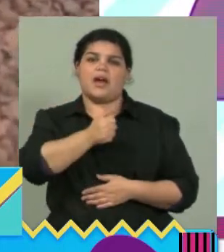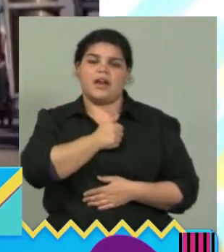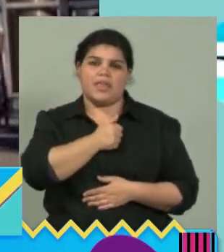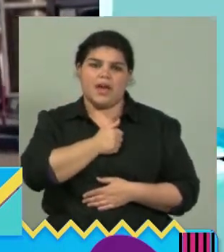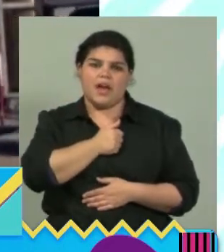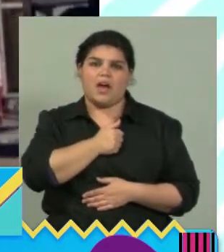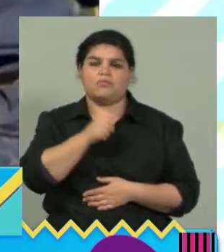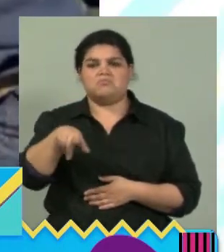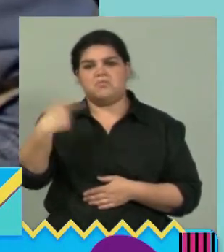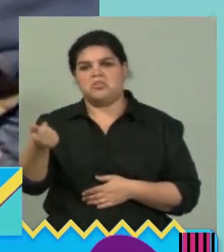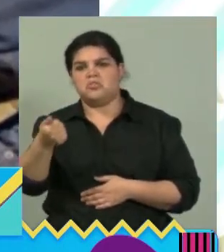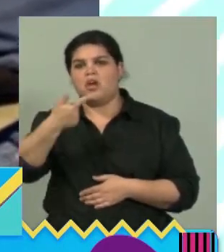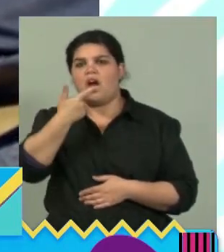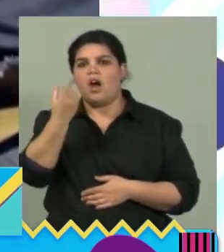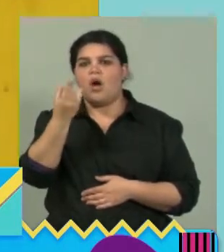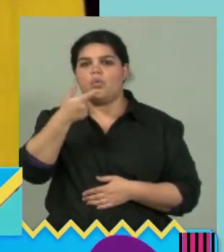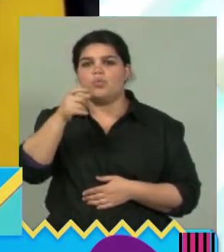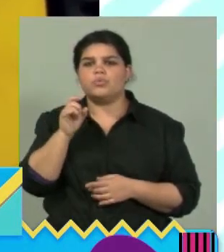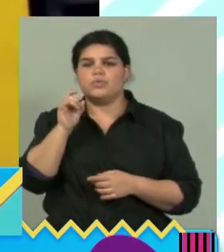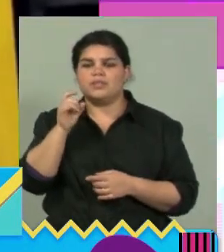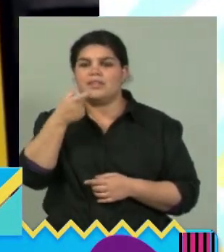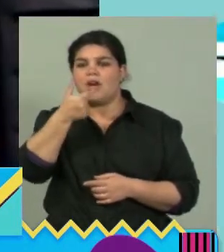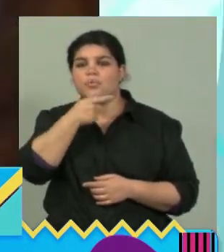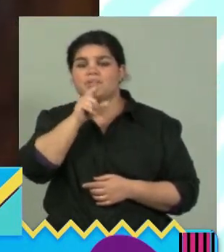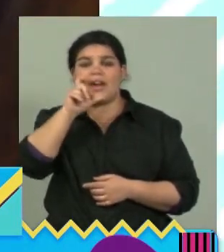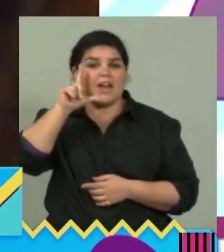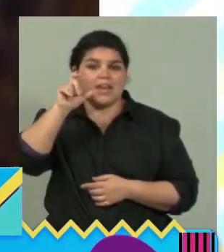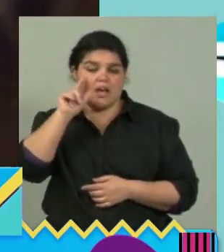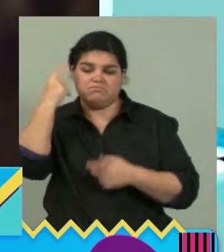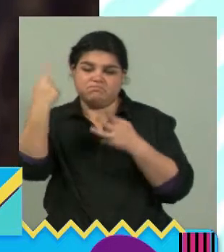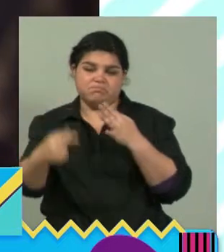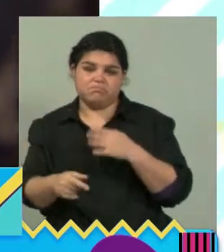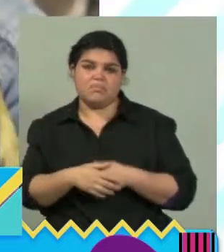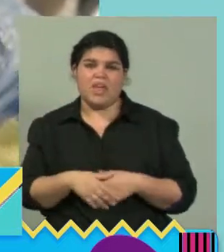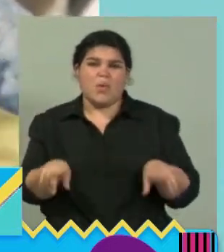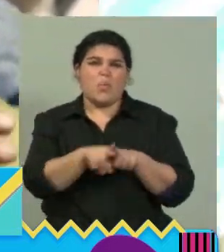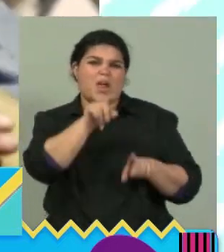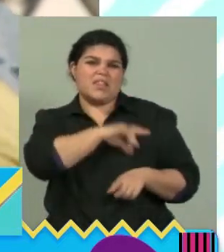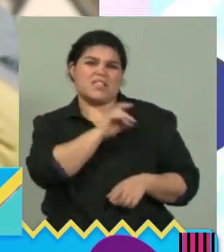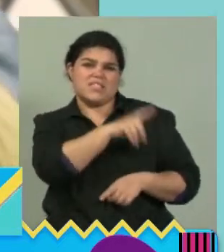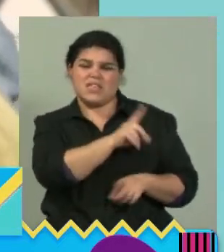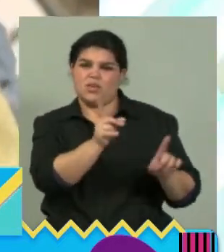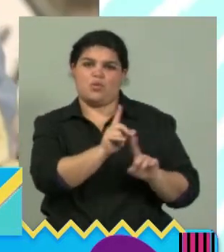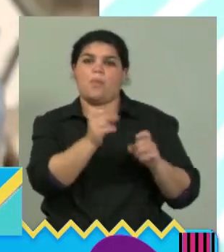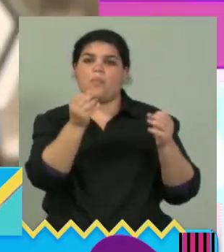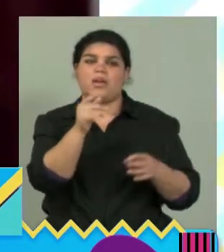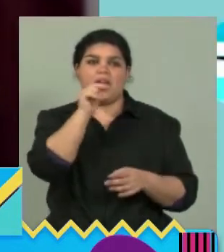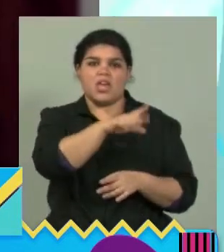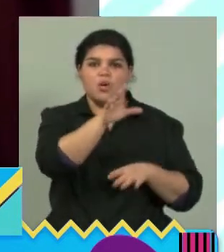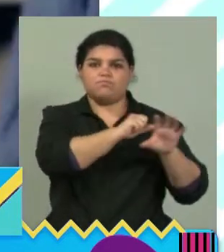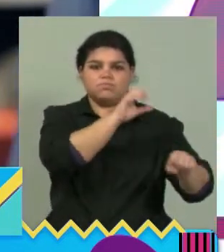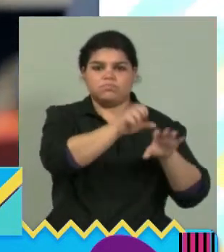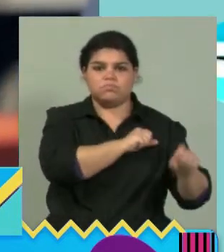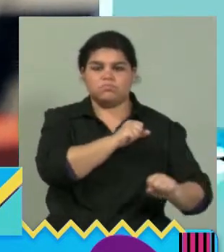Zelanda. Quizás no al estilo de Chile, ¿no? Porque Chile de pronto es un extractor de minerales, los transforma en